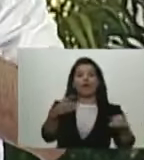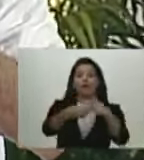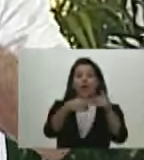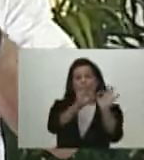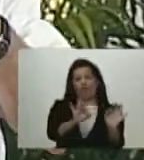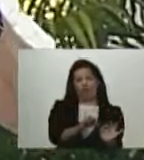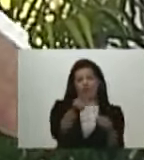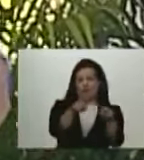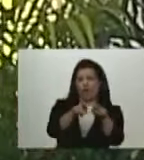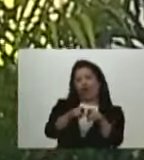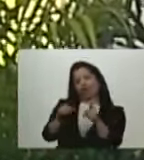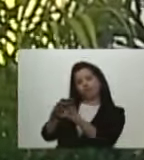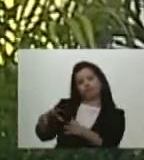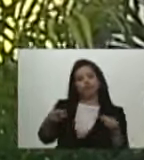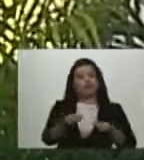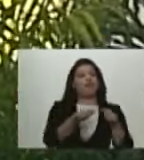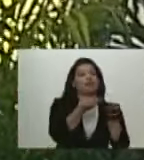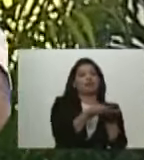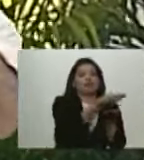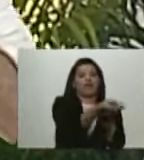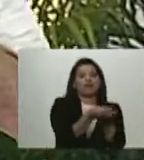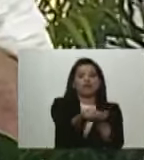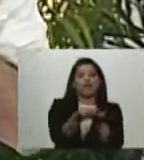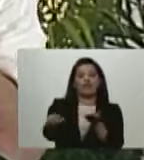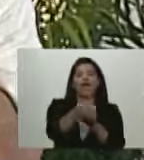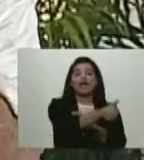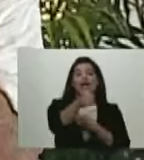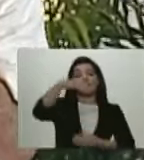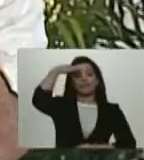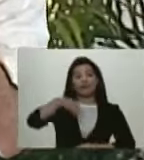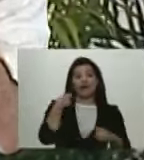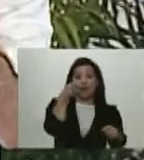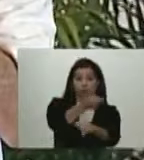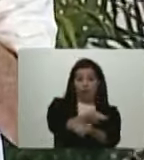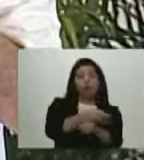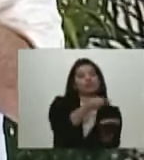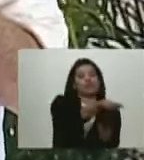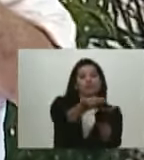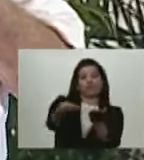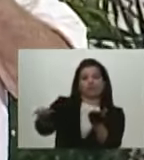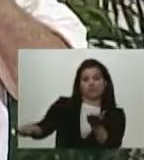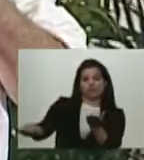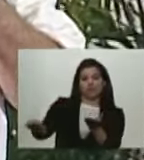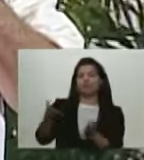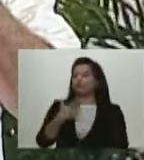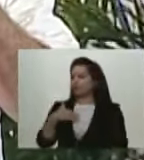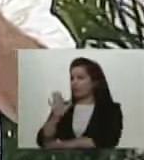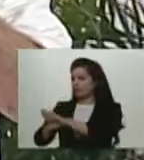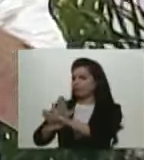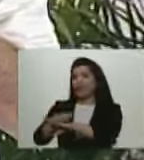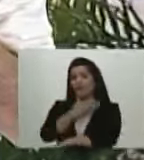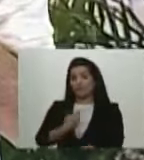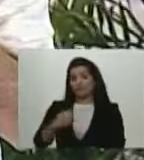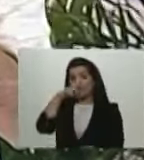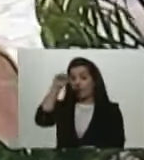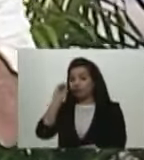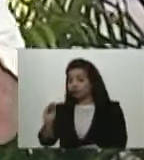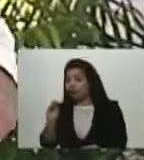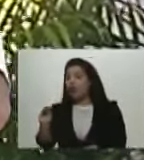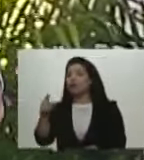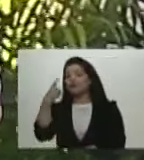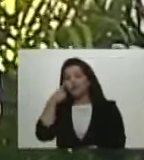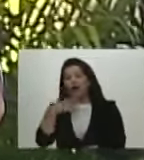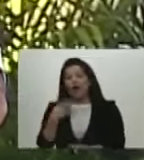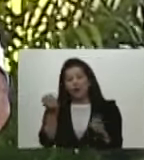que hemos establecido en el documento que le decía al presidente, traerlo nuevamente al Museo Rafael Urdaneta